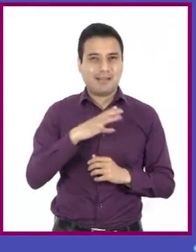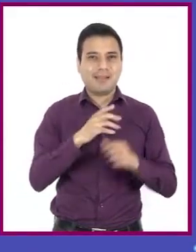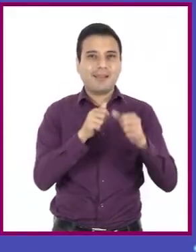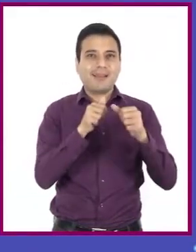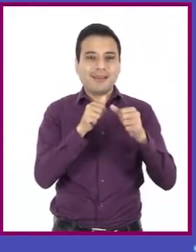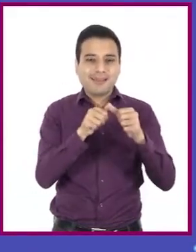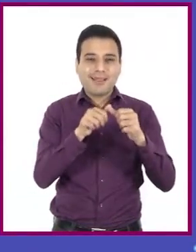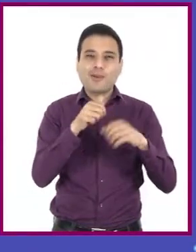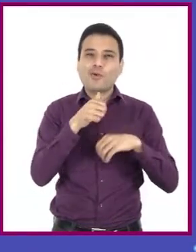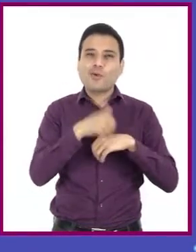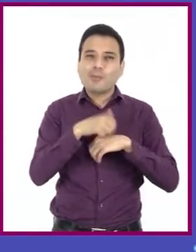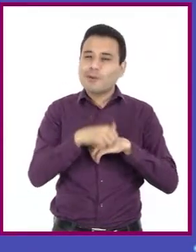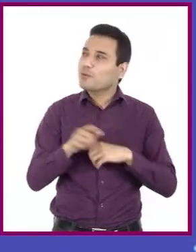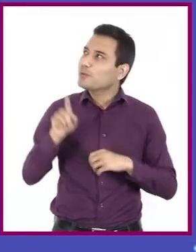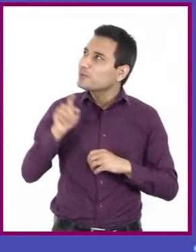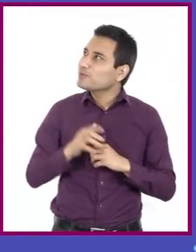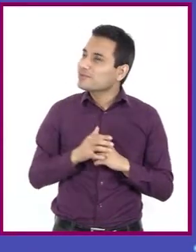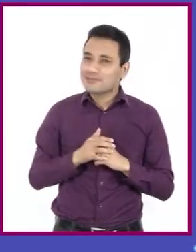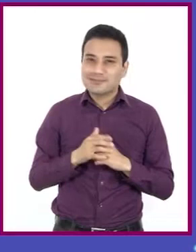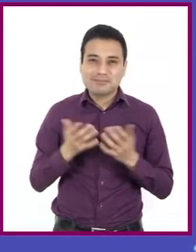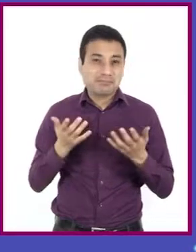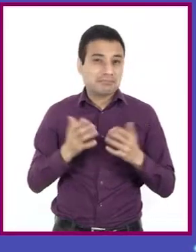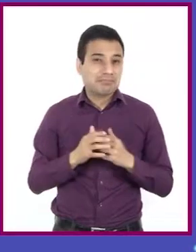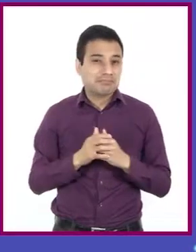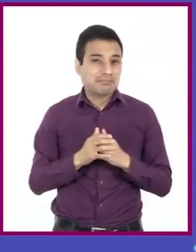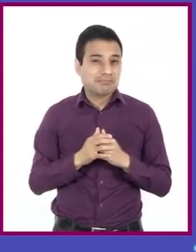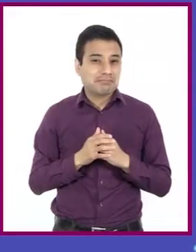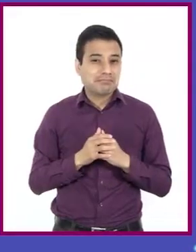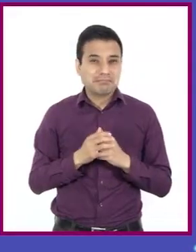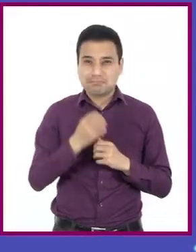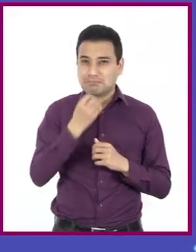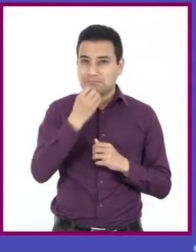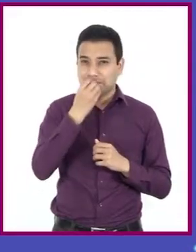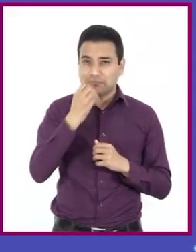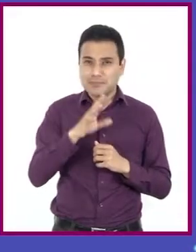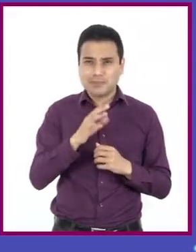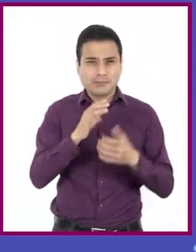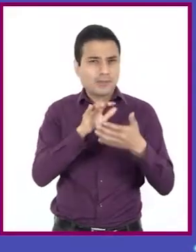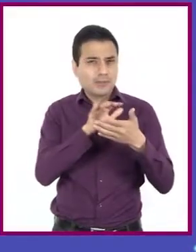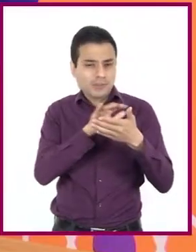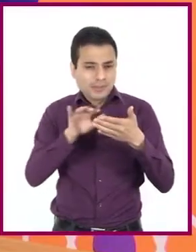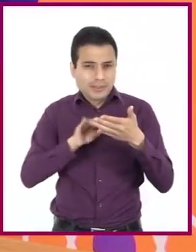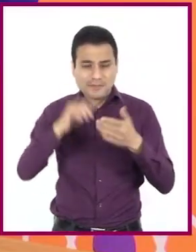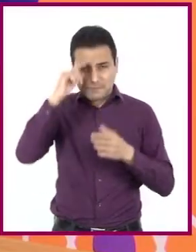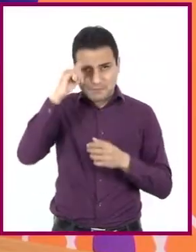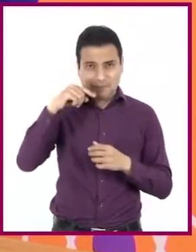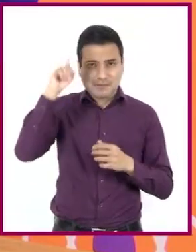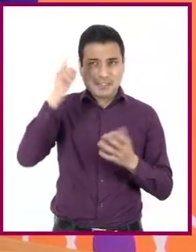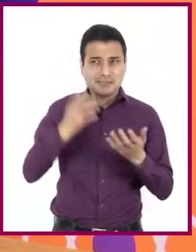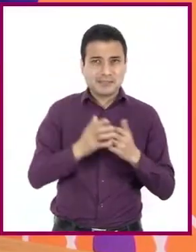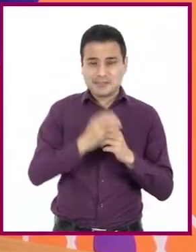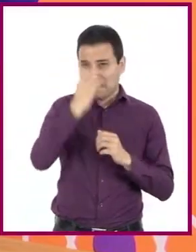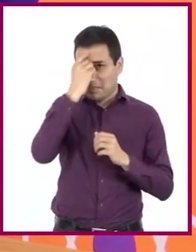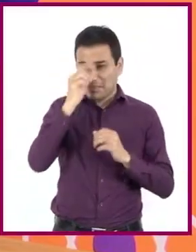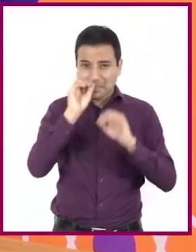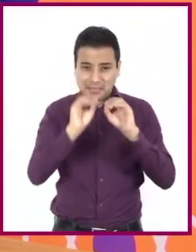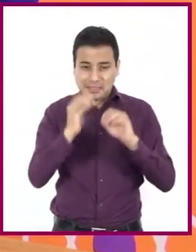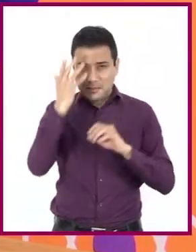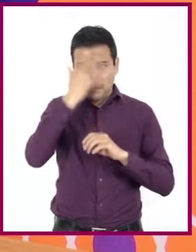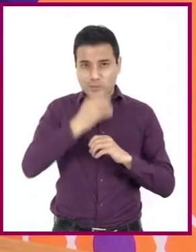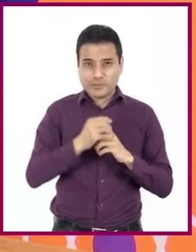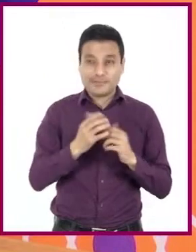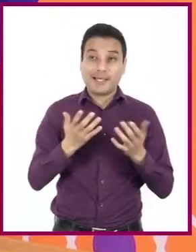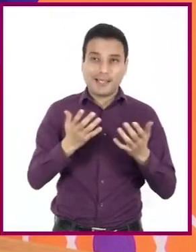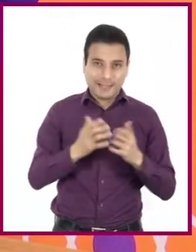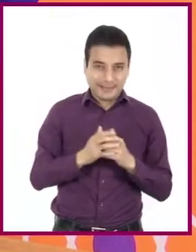y números. Y claro, la naturalidad con la que se lee y el ingenio. Eso quiere decir que